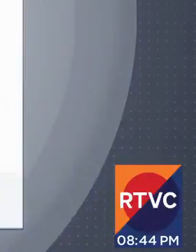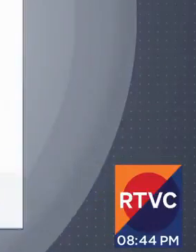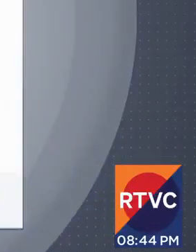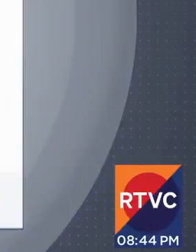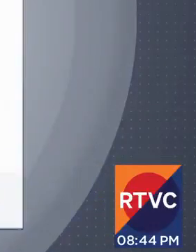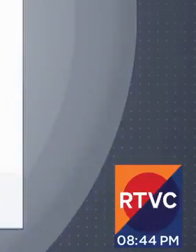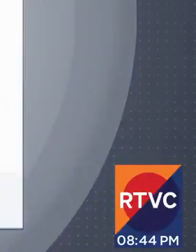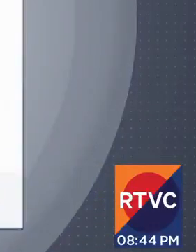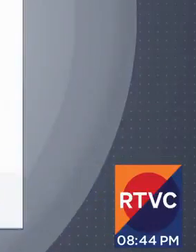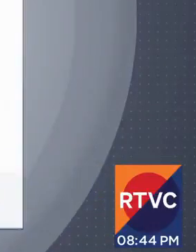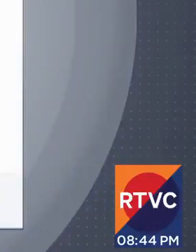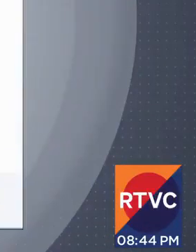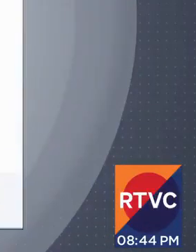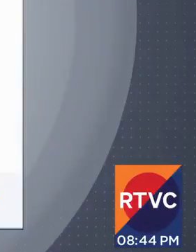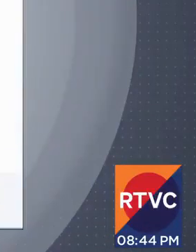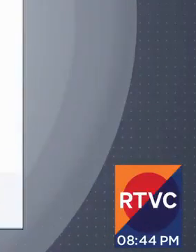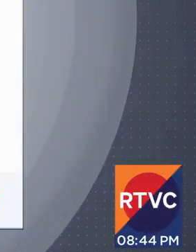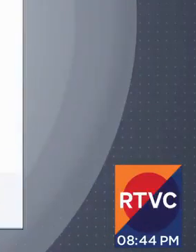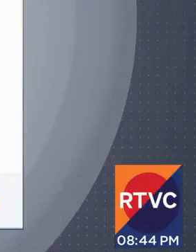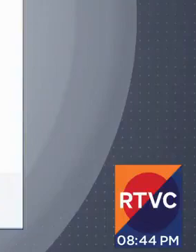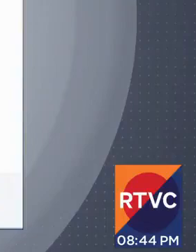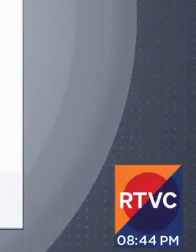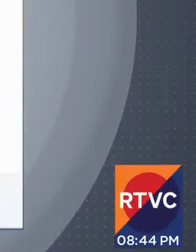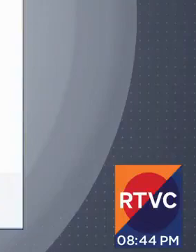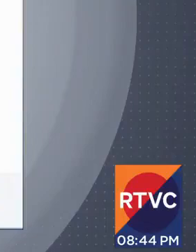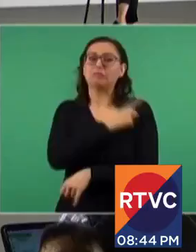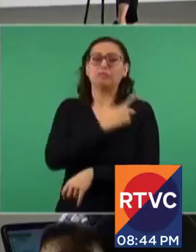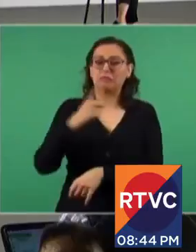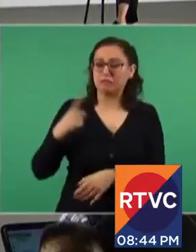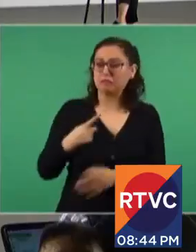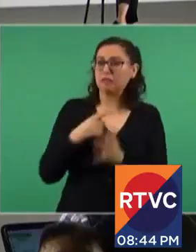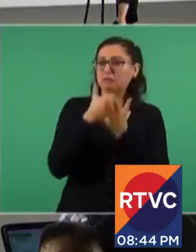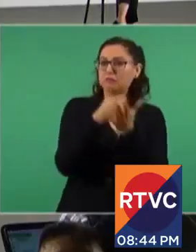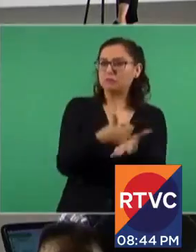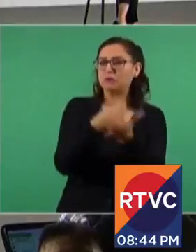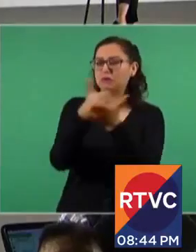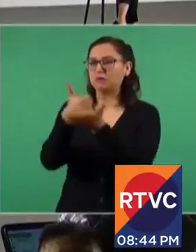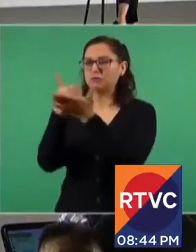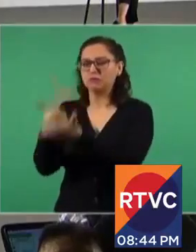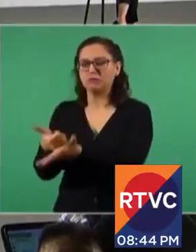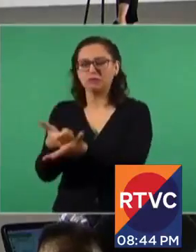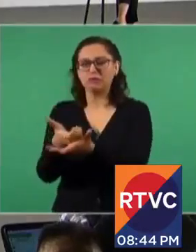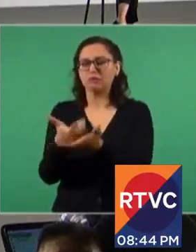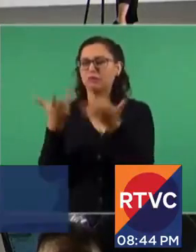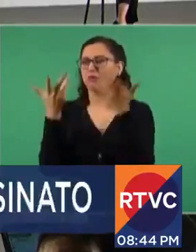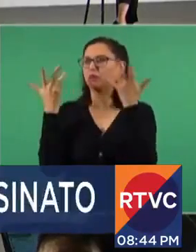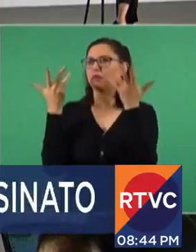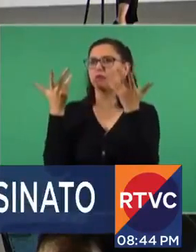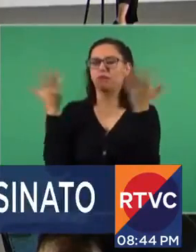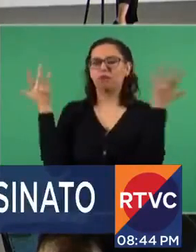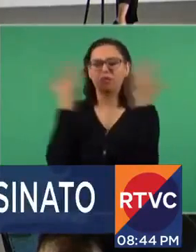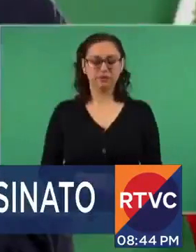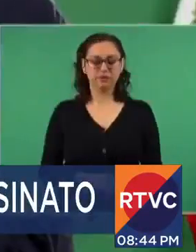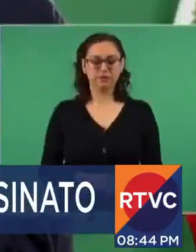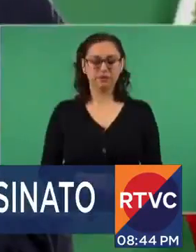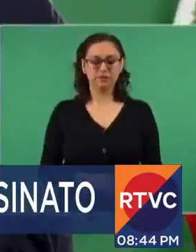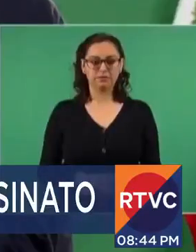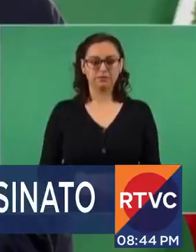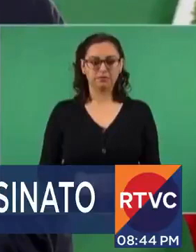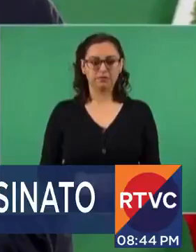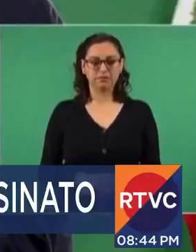magnicidio desestabilizaría aún más la situación haitiana los mandatarios de méxico reino unido españa y república